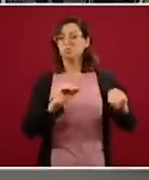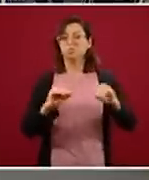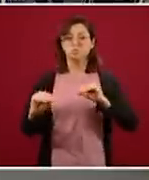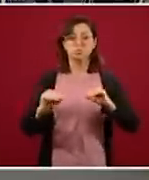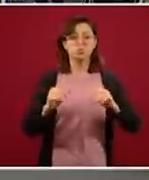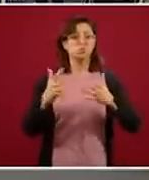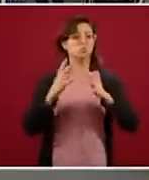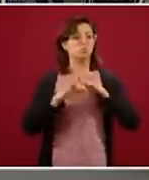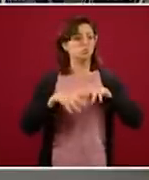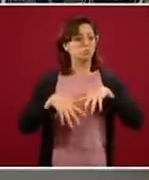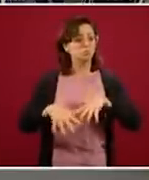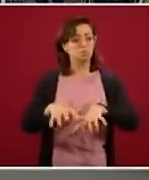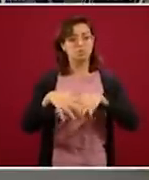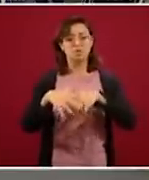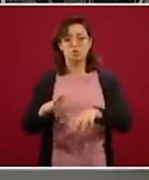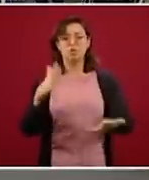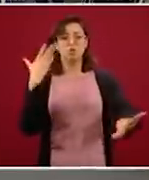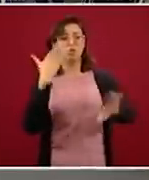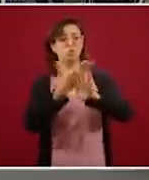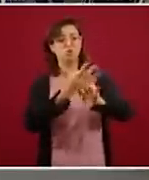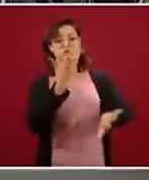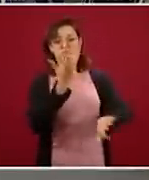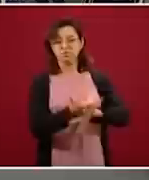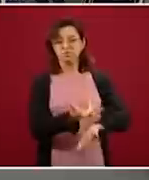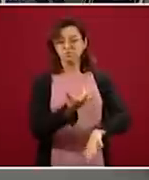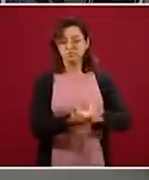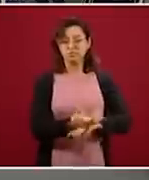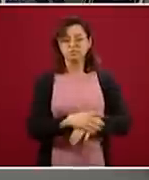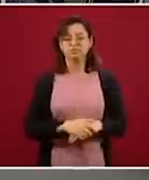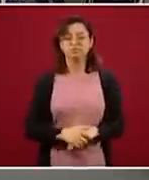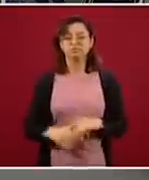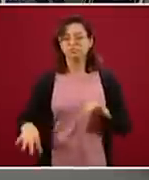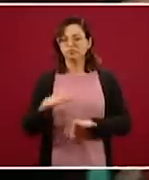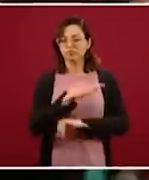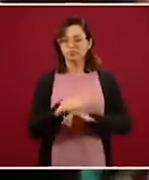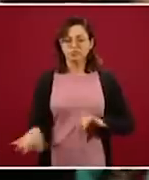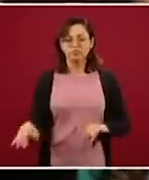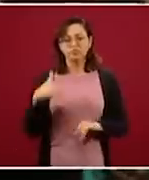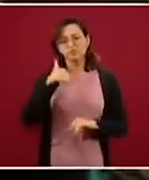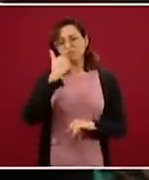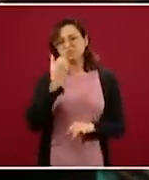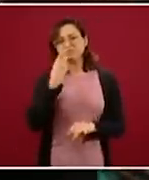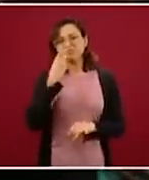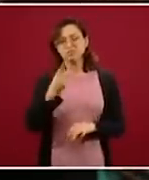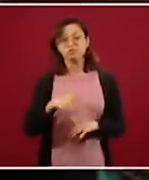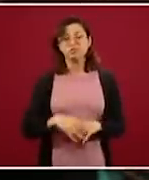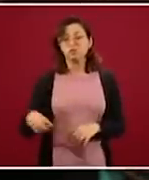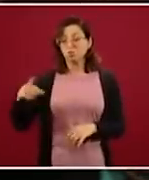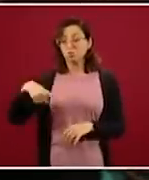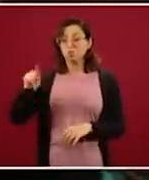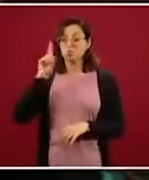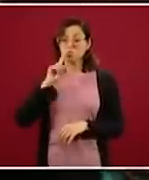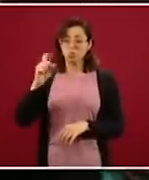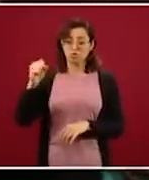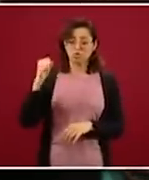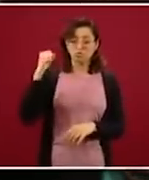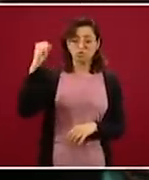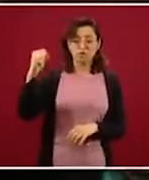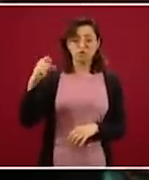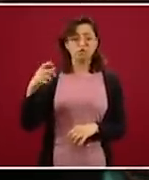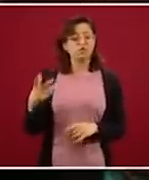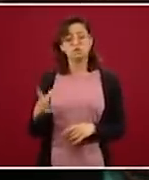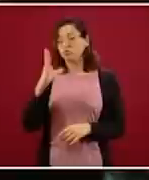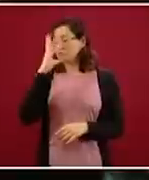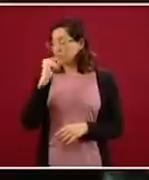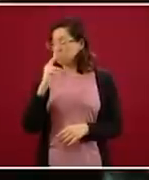movilizaciones migrantes y antiamericanos. Para concluir, presidente, el feminismo no puede y